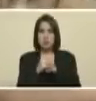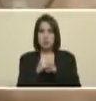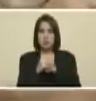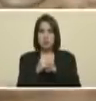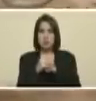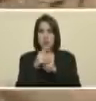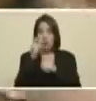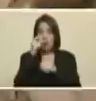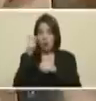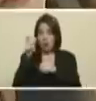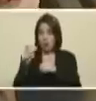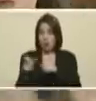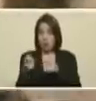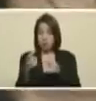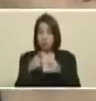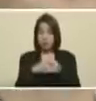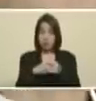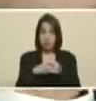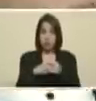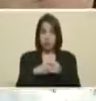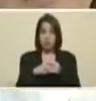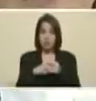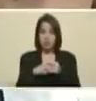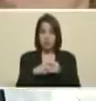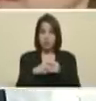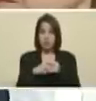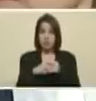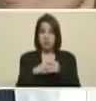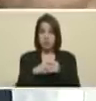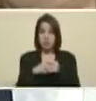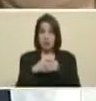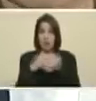Alí Rodríguez, fue incorporado al gabinete